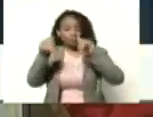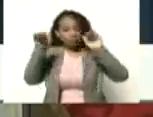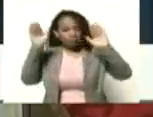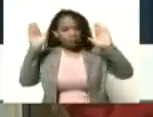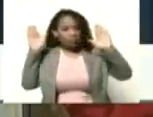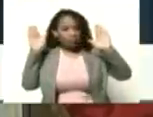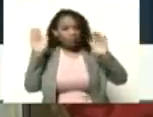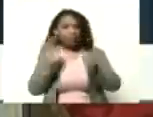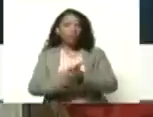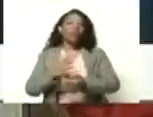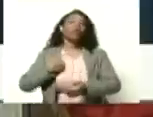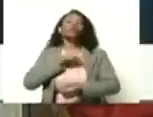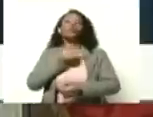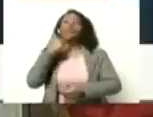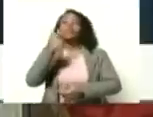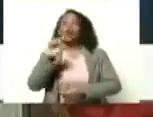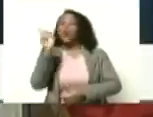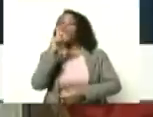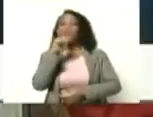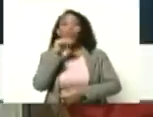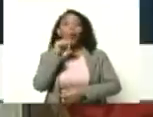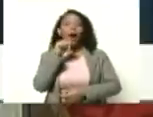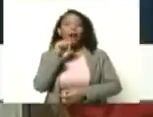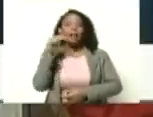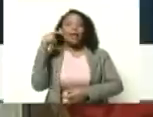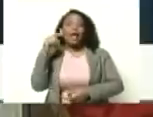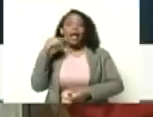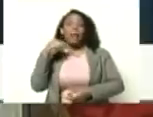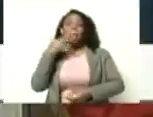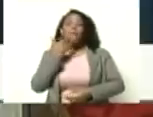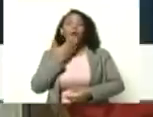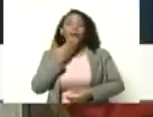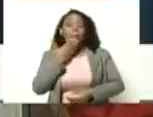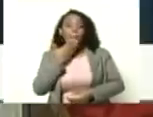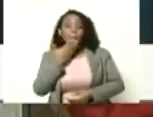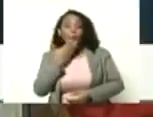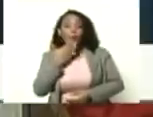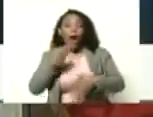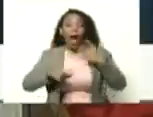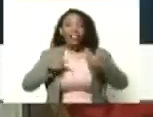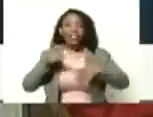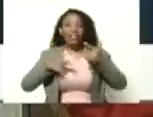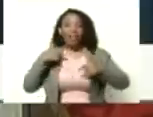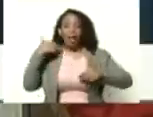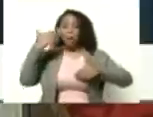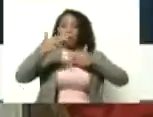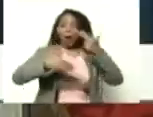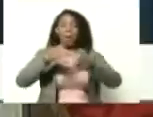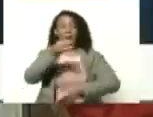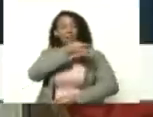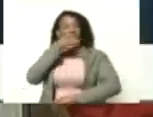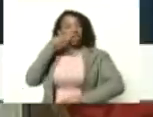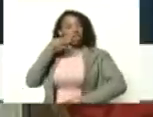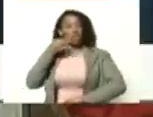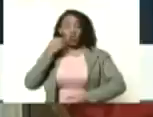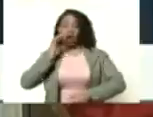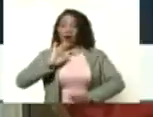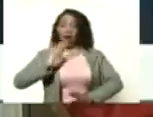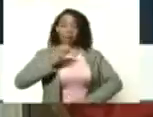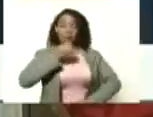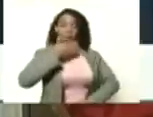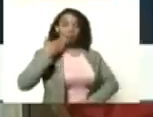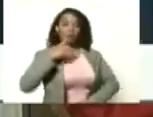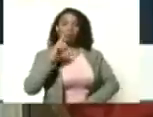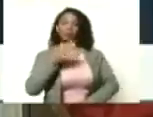nosotros decimos que no hay crimen perfecto y que efectivamente si quisieron